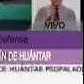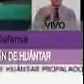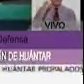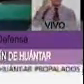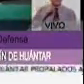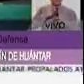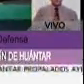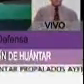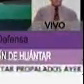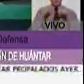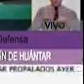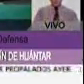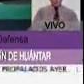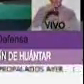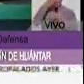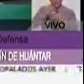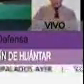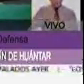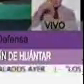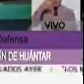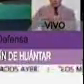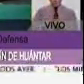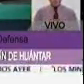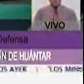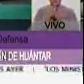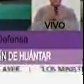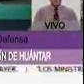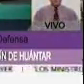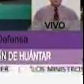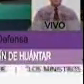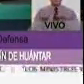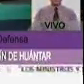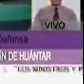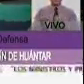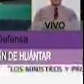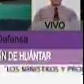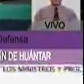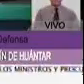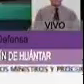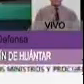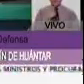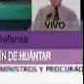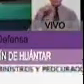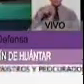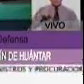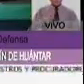Humanos, esos peritajes y esas pruebas obtenidas fueron